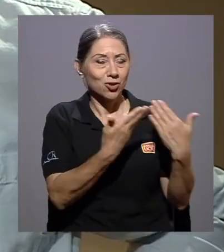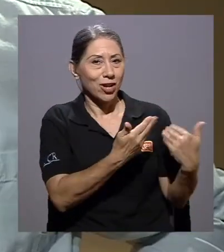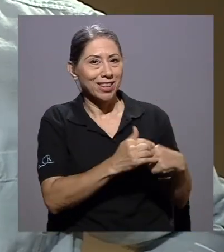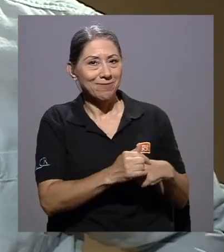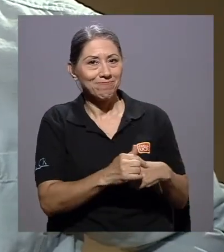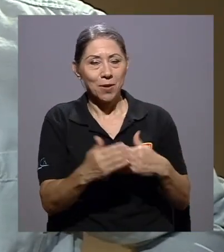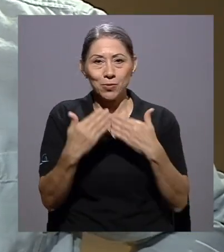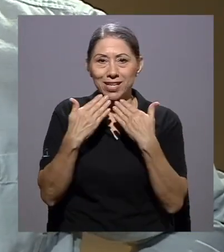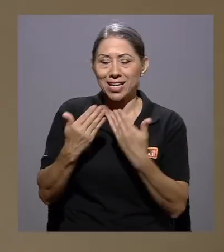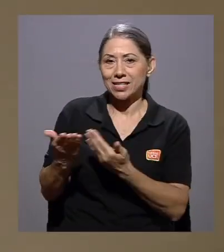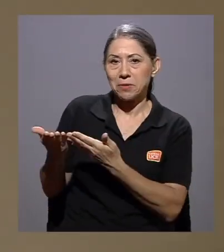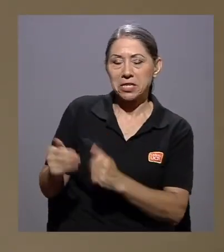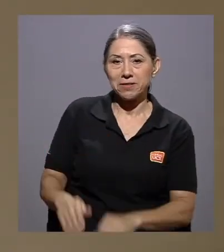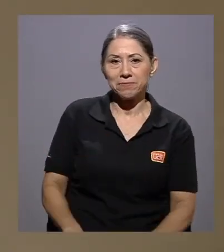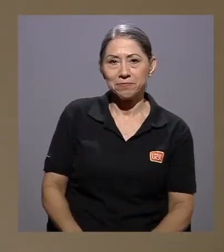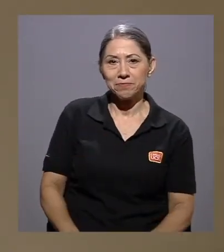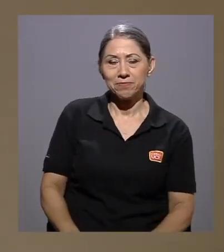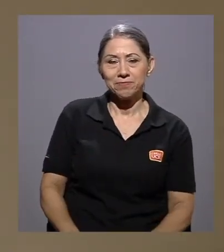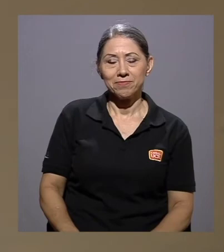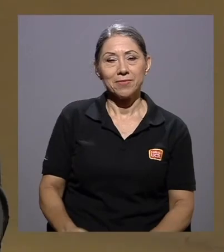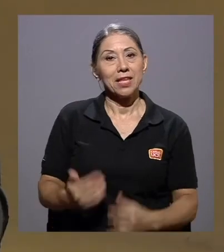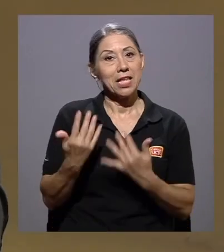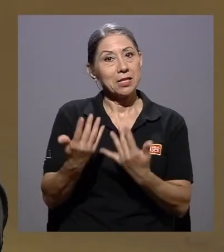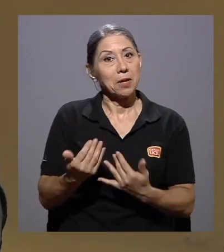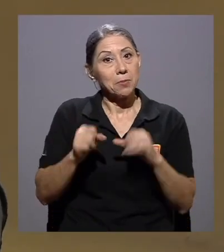gracias, Jonathan. Gracias. Muchas gracias, Martín. Muchas